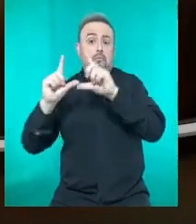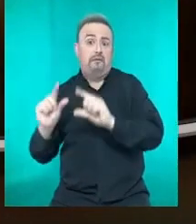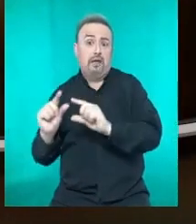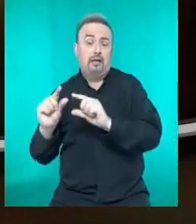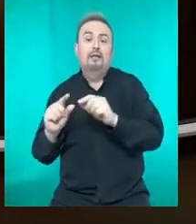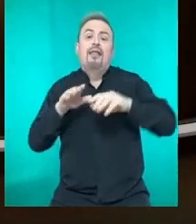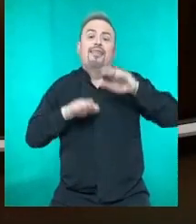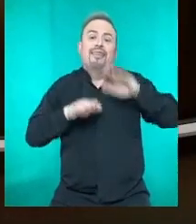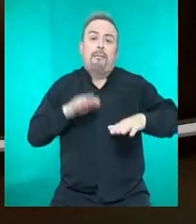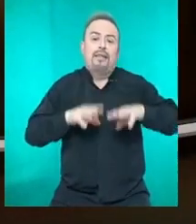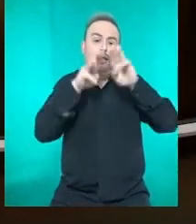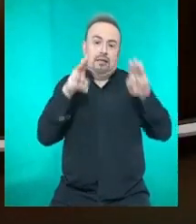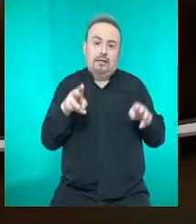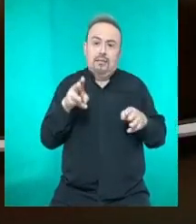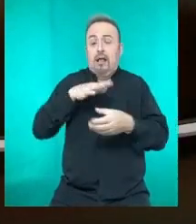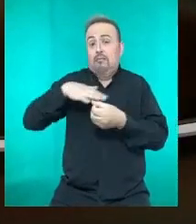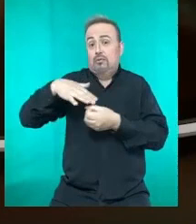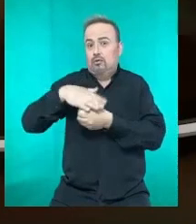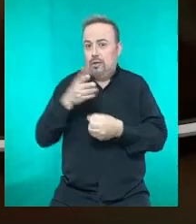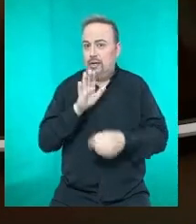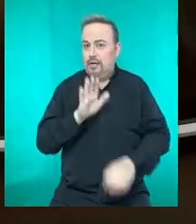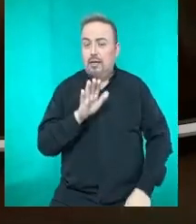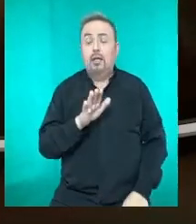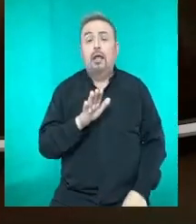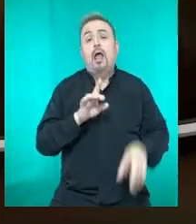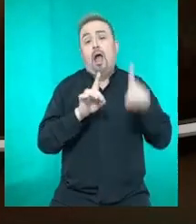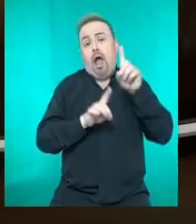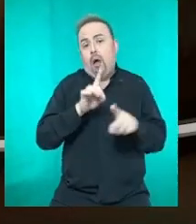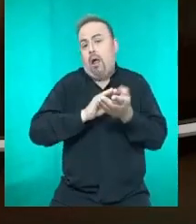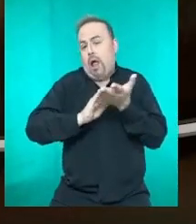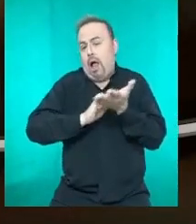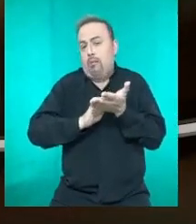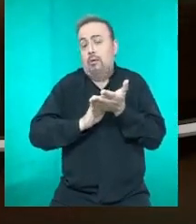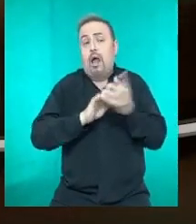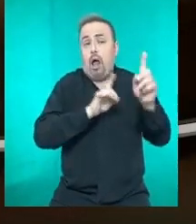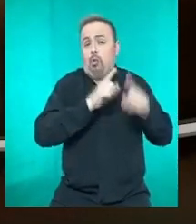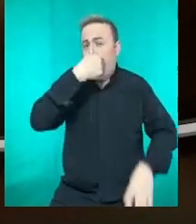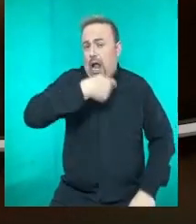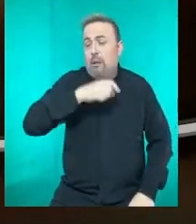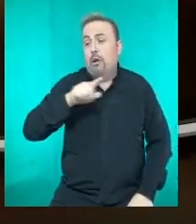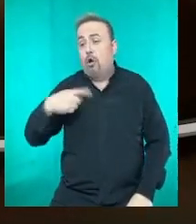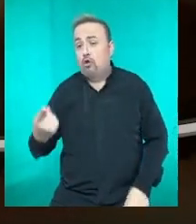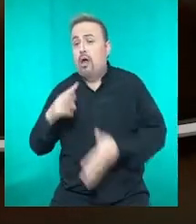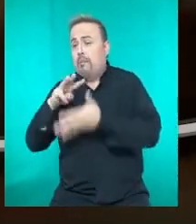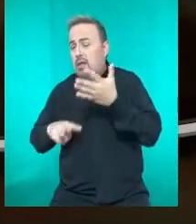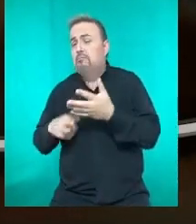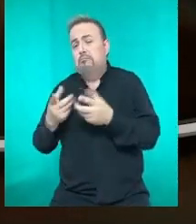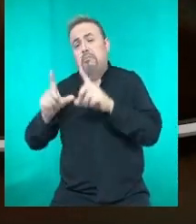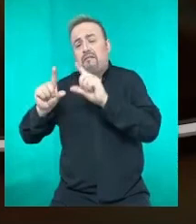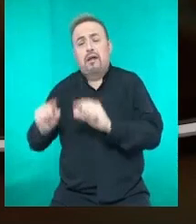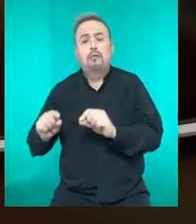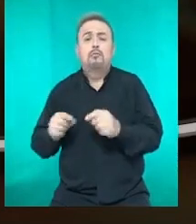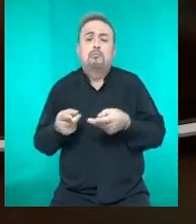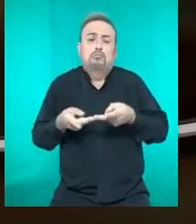depender de la situación del mercado también. Efectivamente hay casos muy, muy, muy caros, pero también hay muchos materiales que están a la mano y que permiten